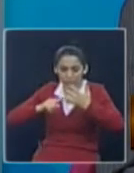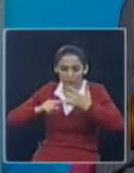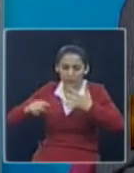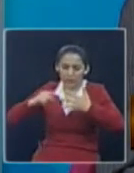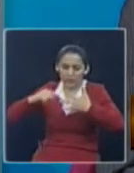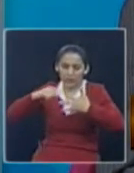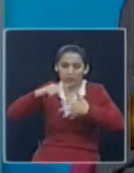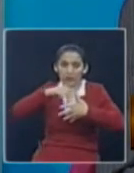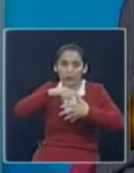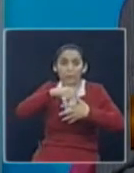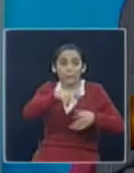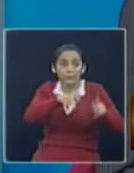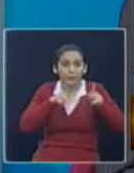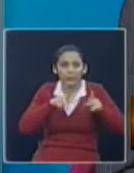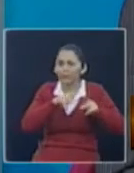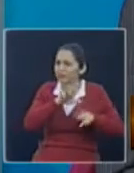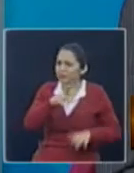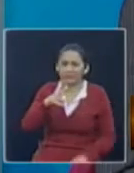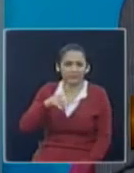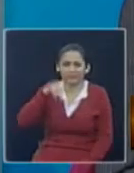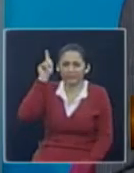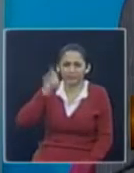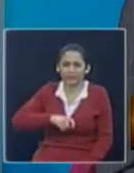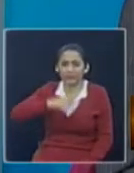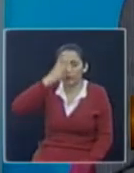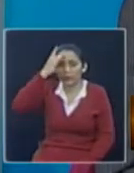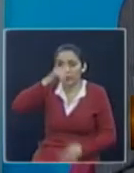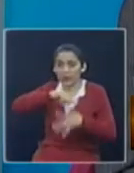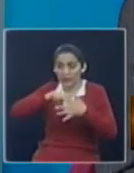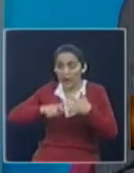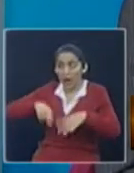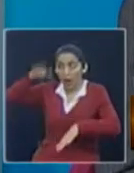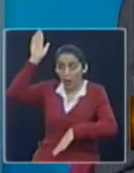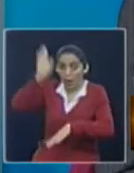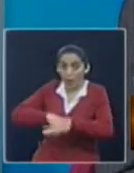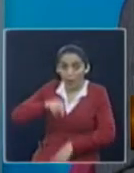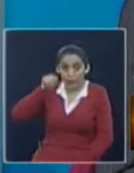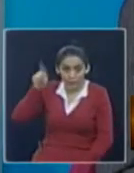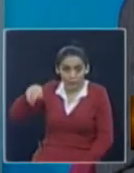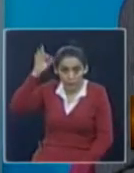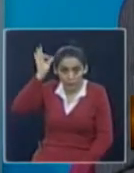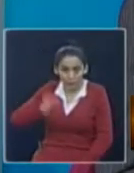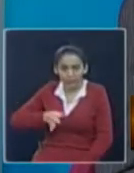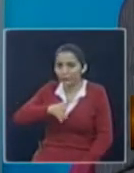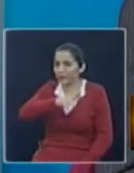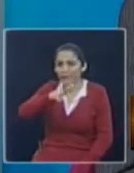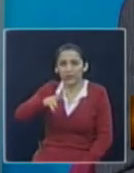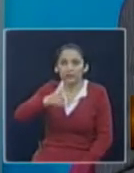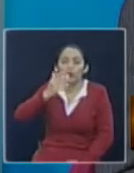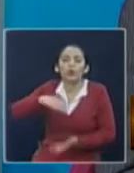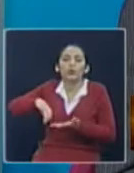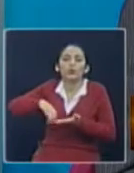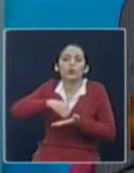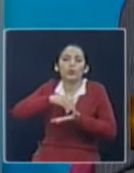instrucción todavía no hay dictamen acusatorio. Hay indicios que motivan la